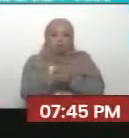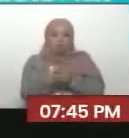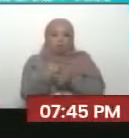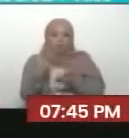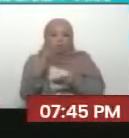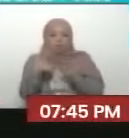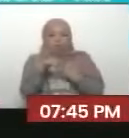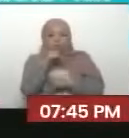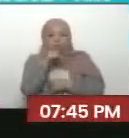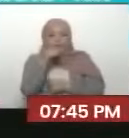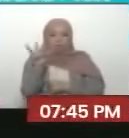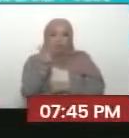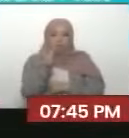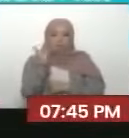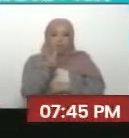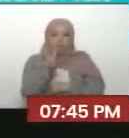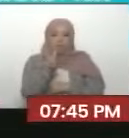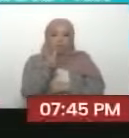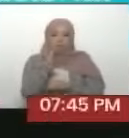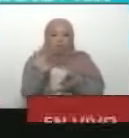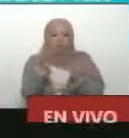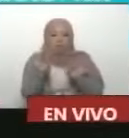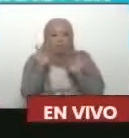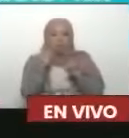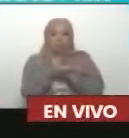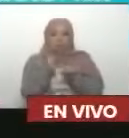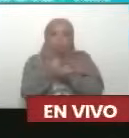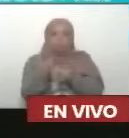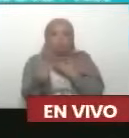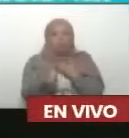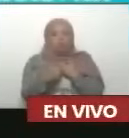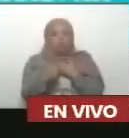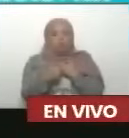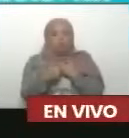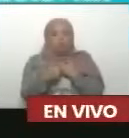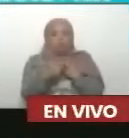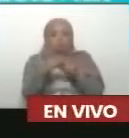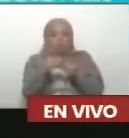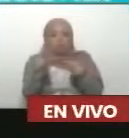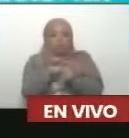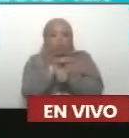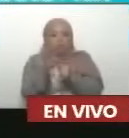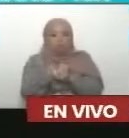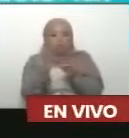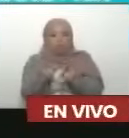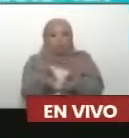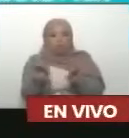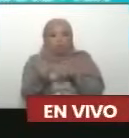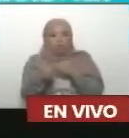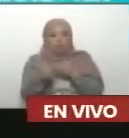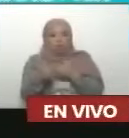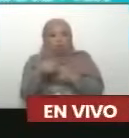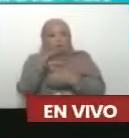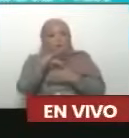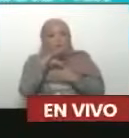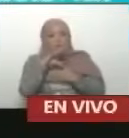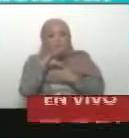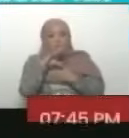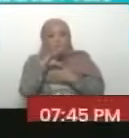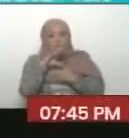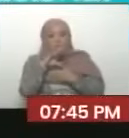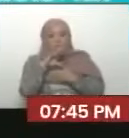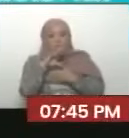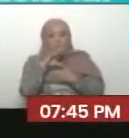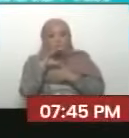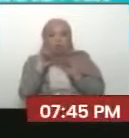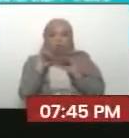la comisión presidencial especial contra la pandemia del coronavirus, que no había llegado al continente todavía,